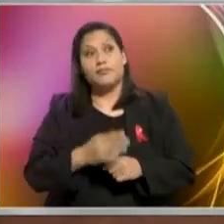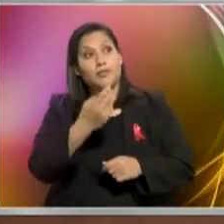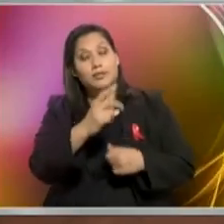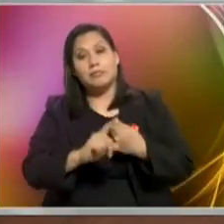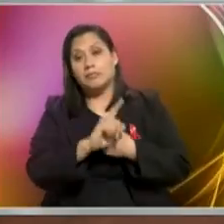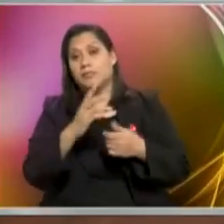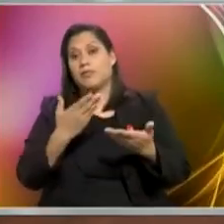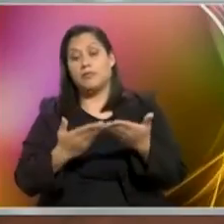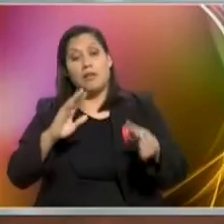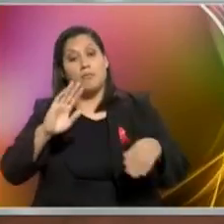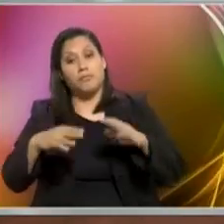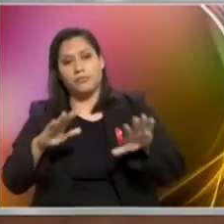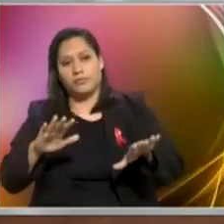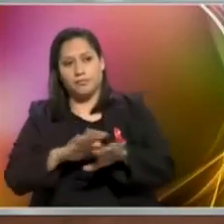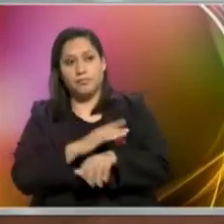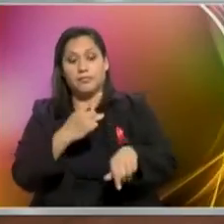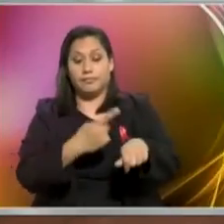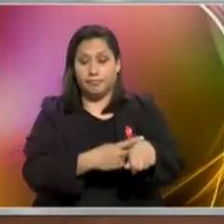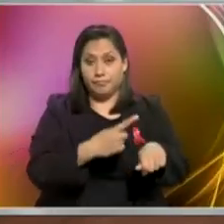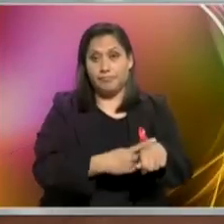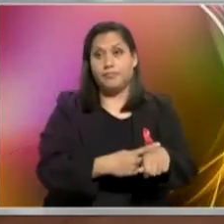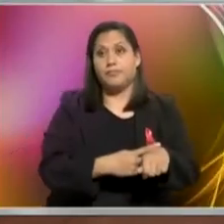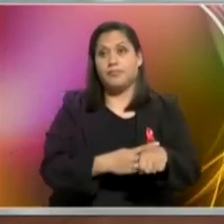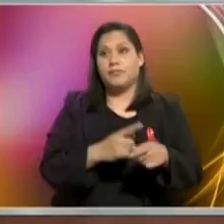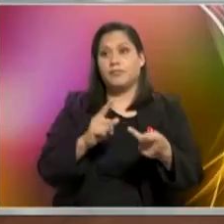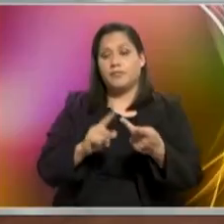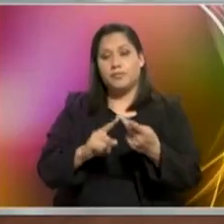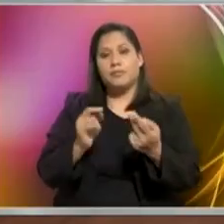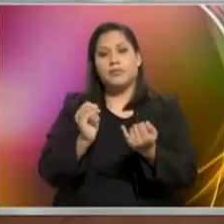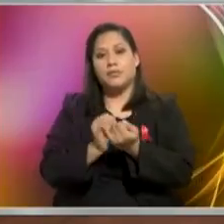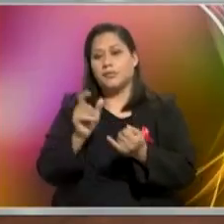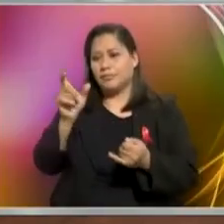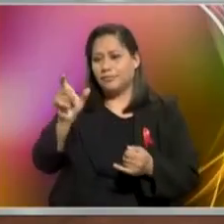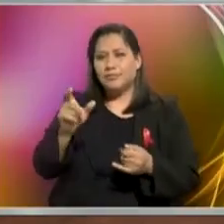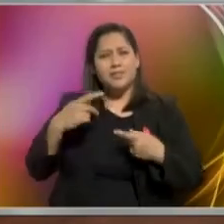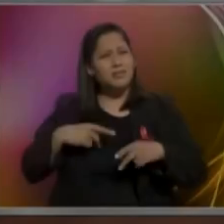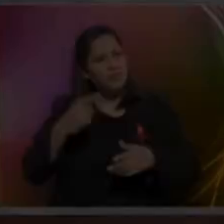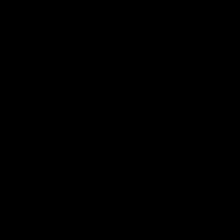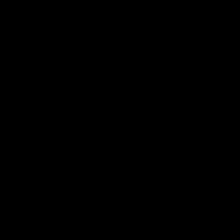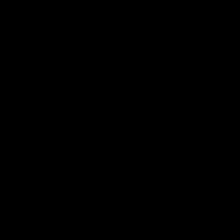cambiado el mundo, la enfermedad por un lado y por otro lado el fenómeno del estigma social. Y bueno...